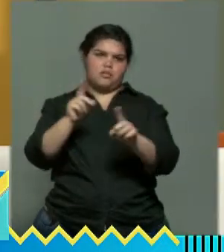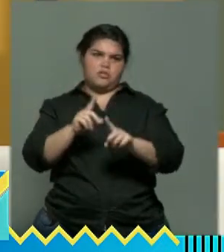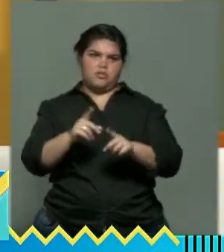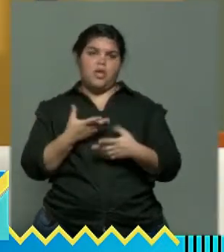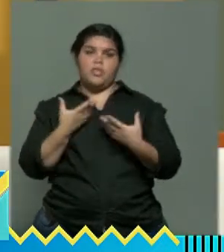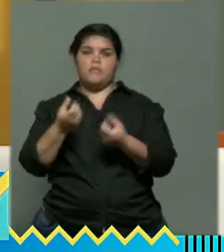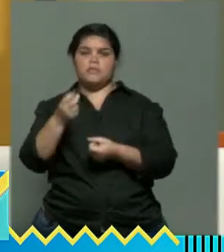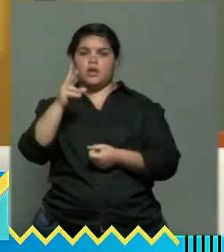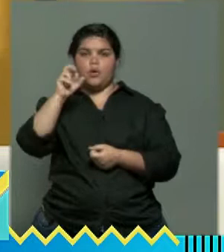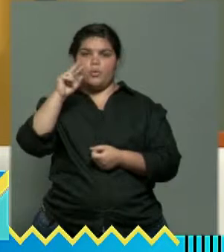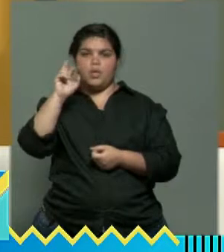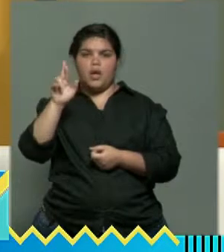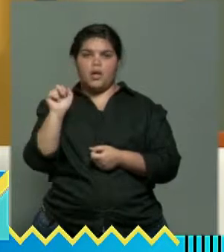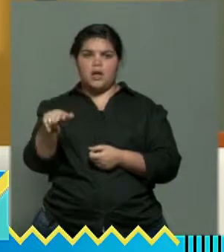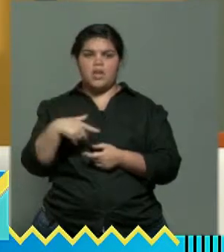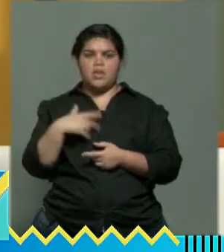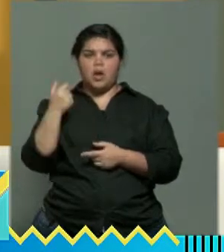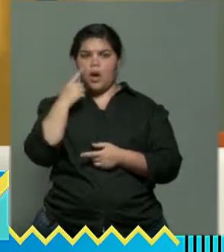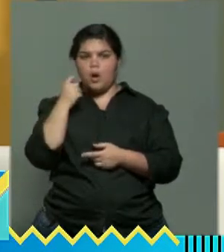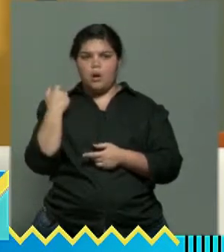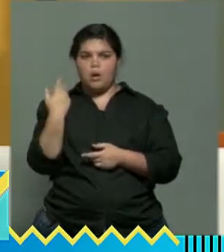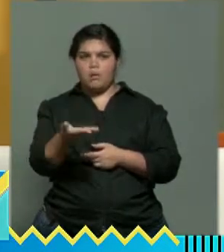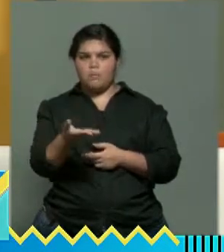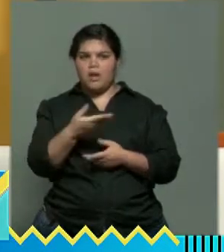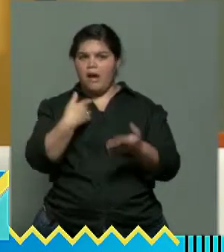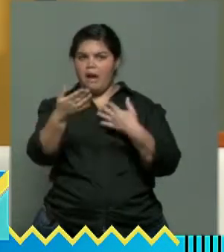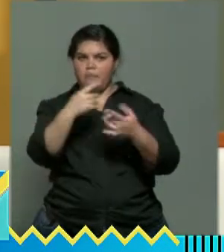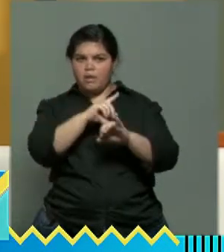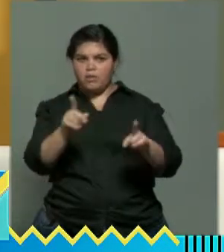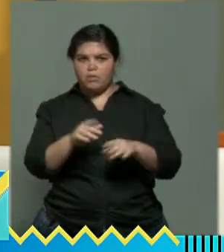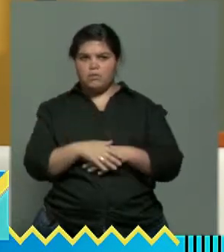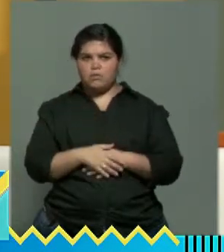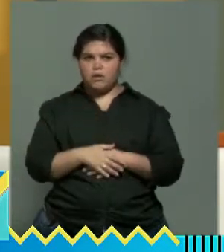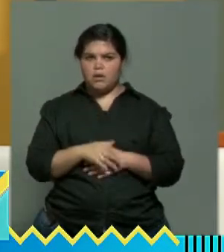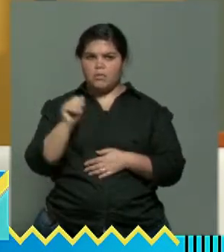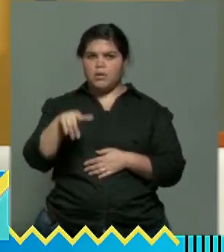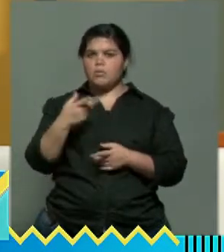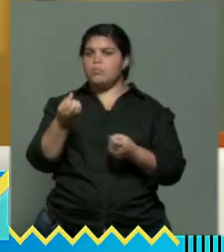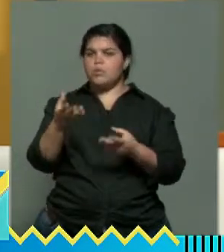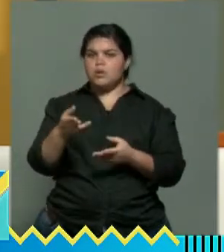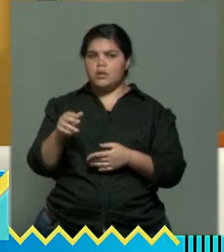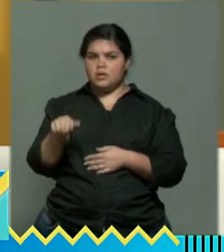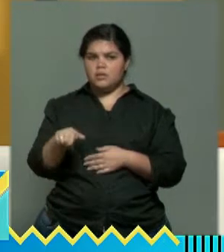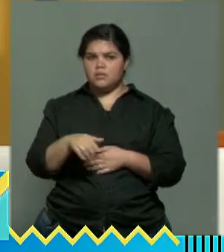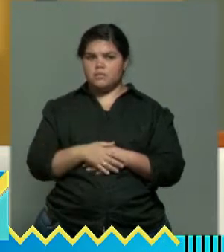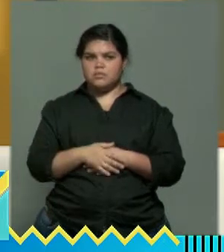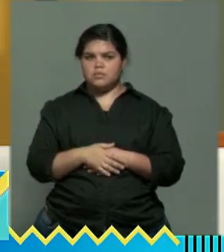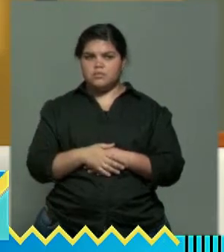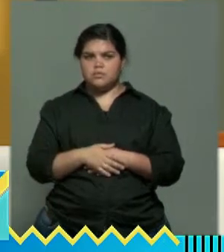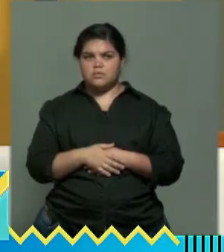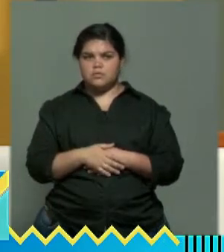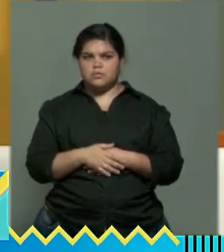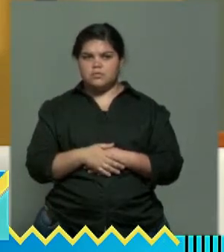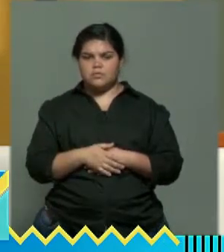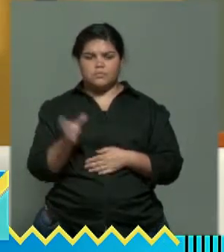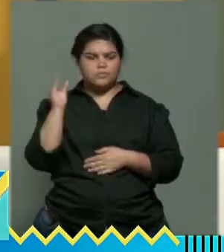muchas cosas. Cuando uno va a hablar con Duhovne, no le puede decir, mirá, que estamos, no, tenés que decir, bueno, mostrame cuál es el impacto fiscal de lo que tenés, decime cuánto valor agregado hace,